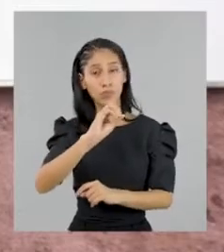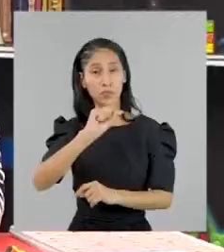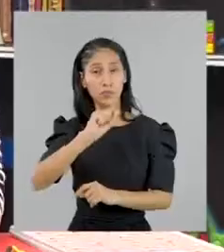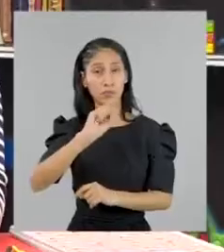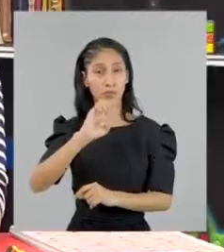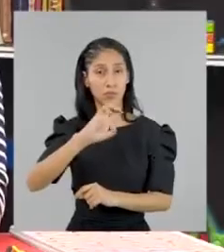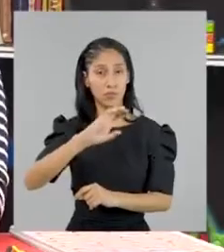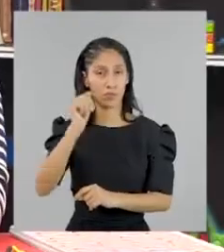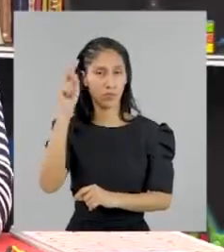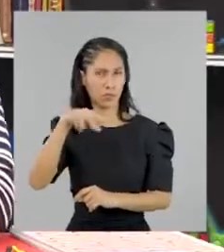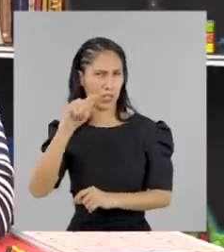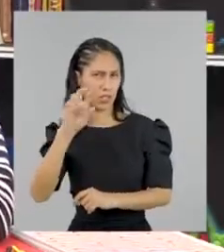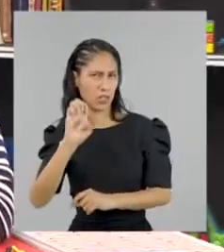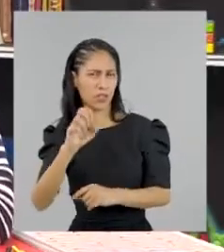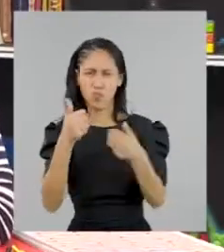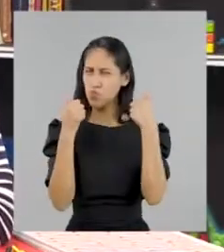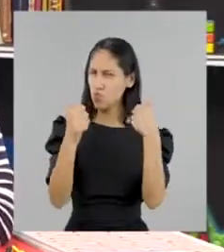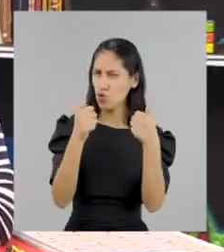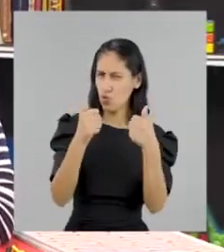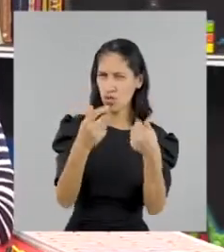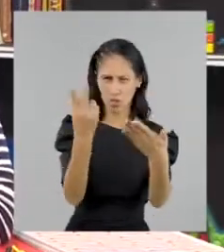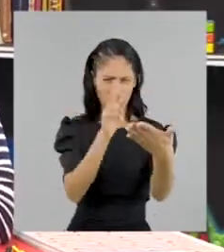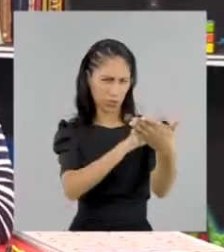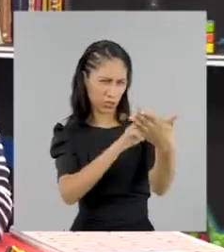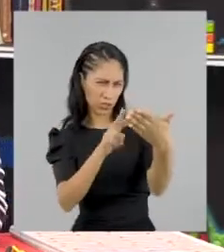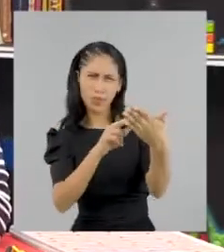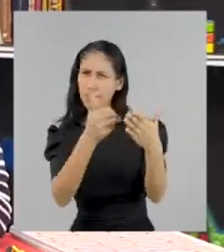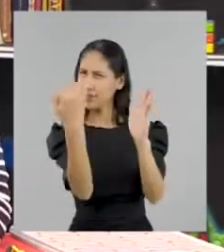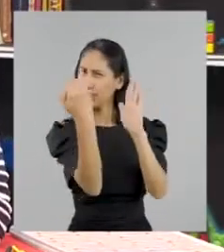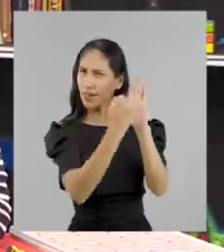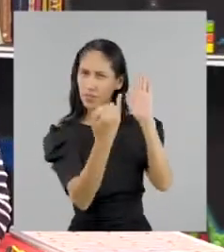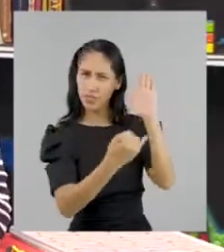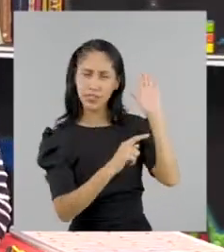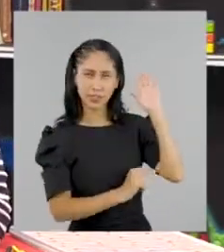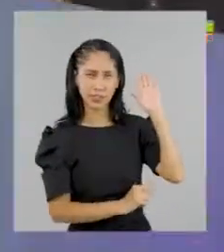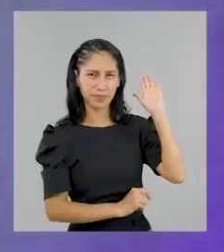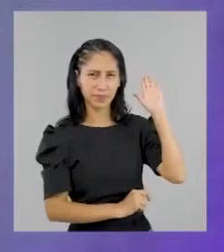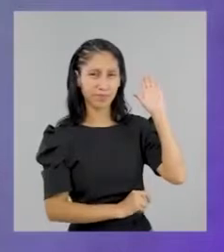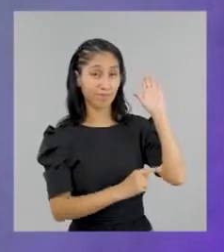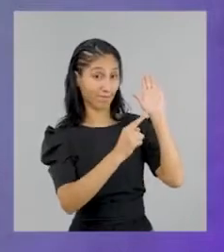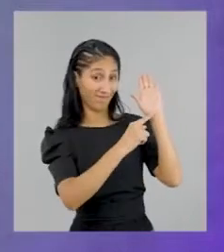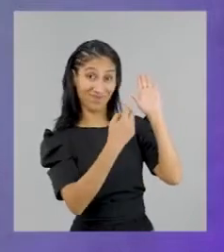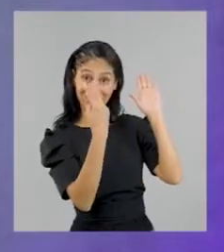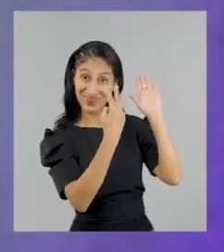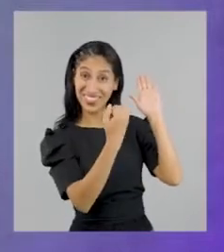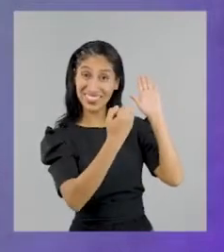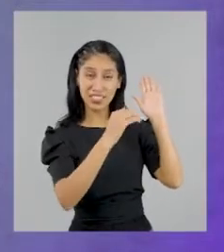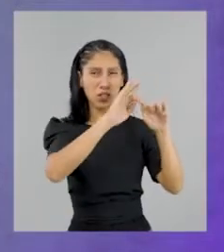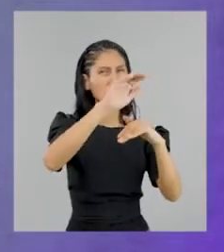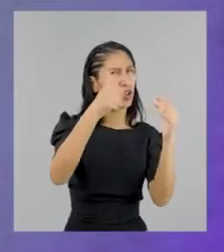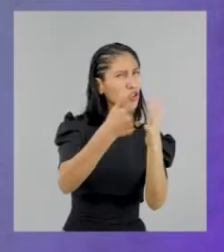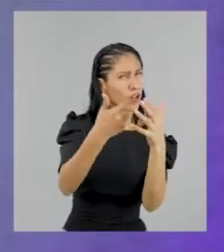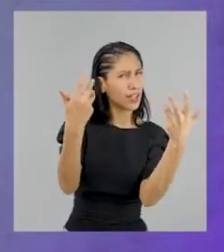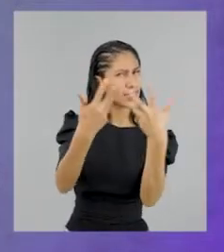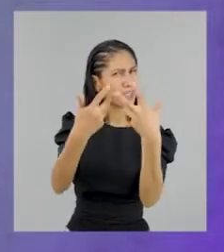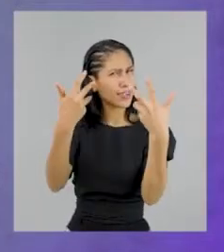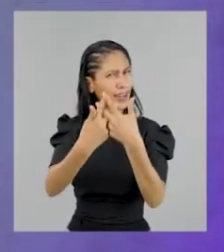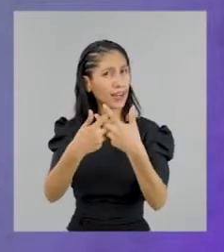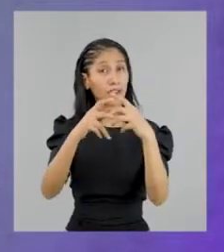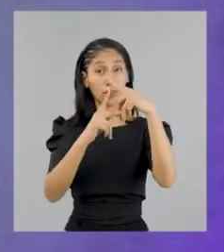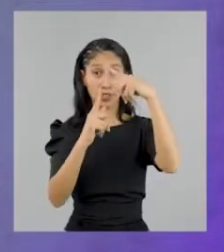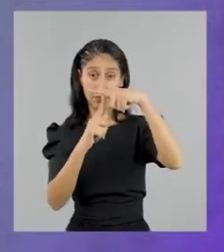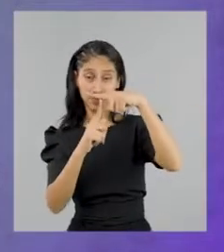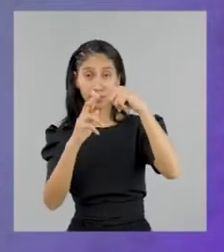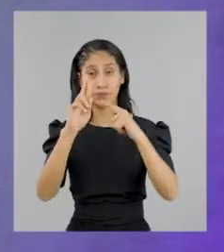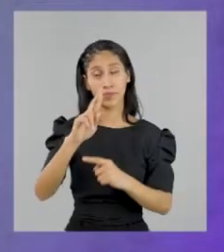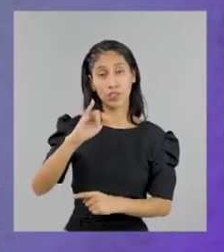cosecante. Sí, muy bien, Joaquín. Observa estas gráficas, por favor. Todas representan